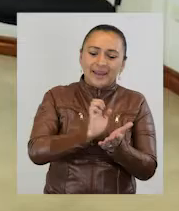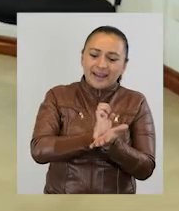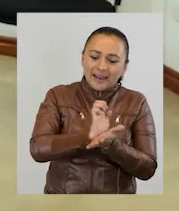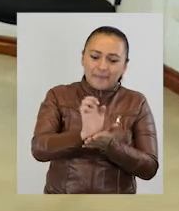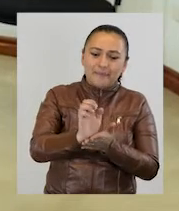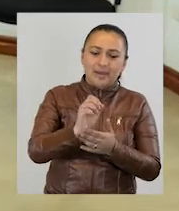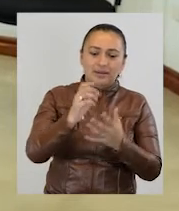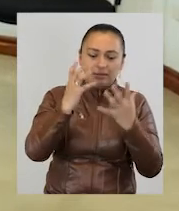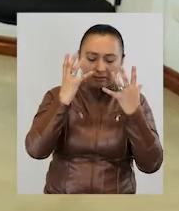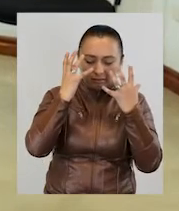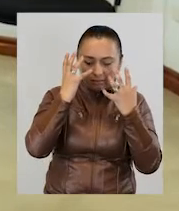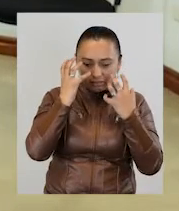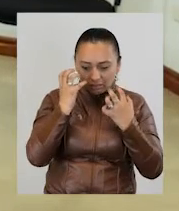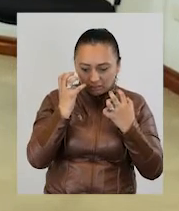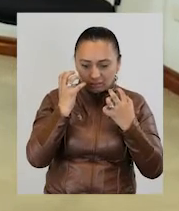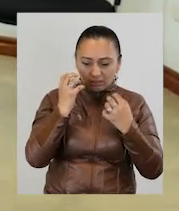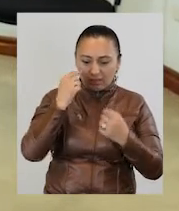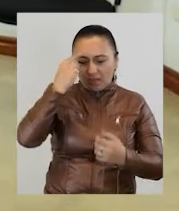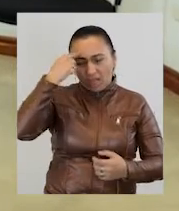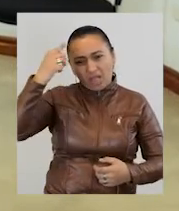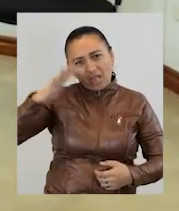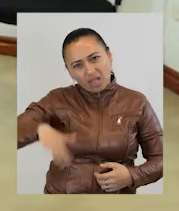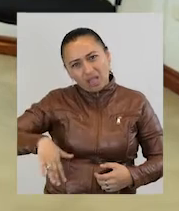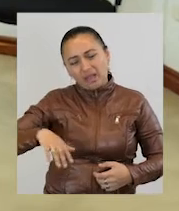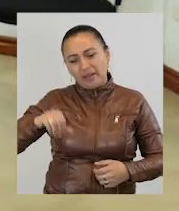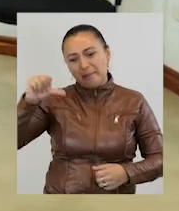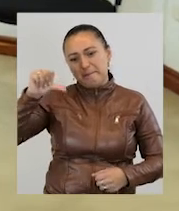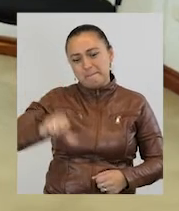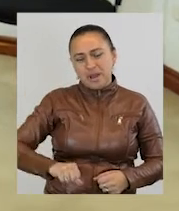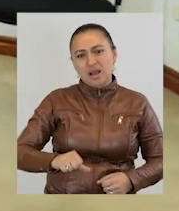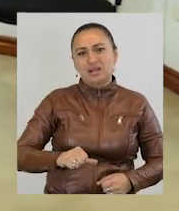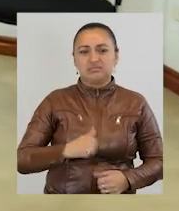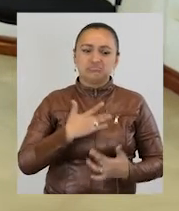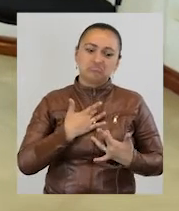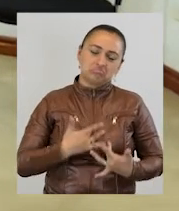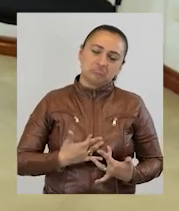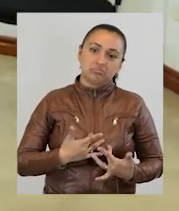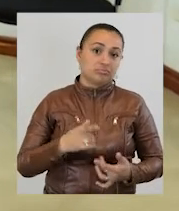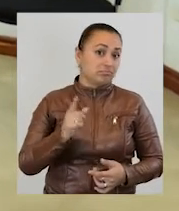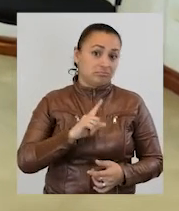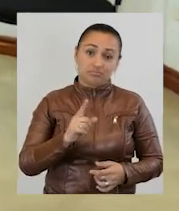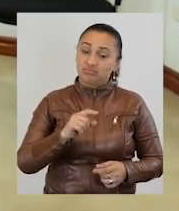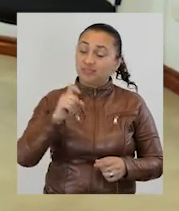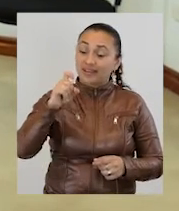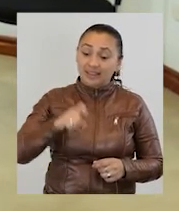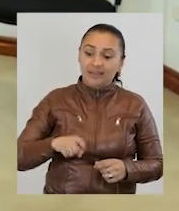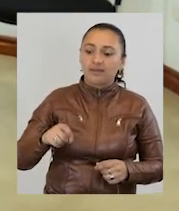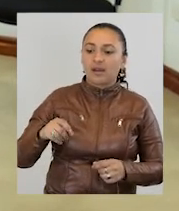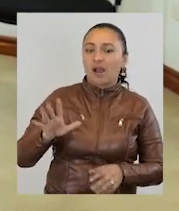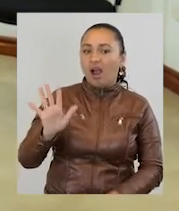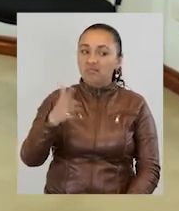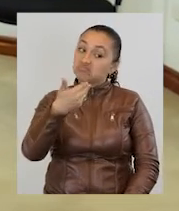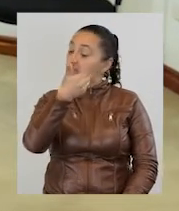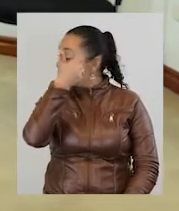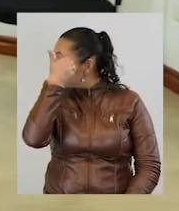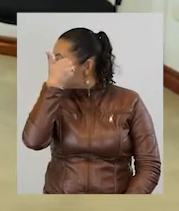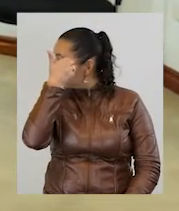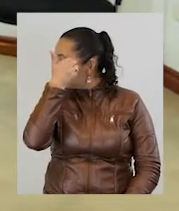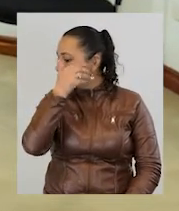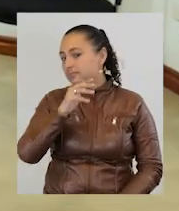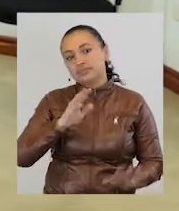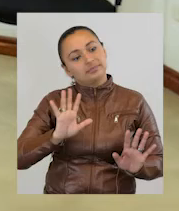Se debe vencer la tentación del cansancio y del pesimismo, pero también se debe vencer la tentación de